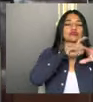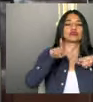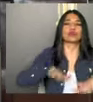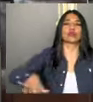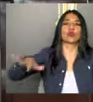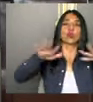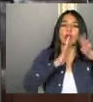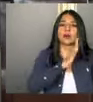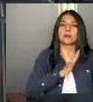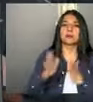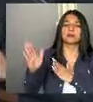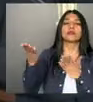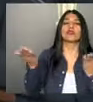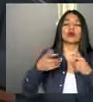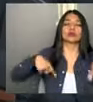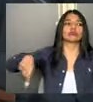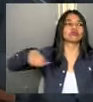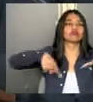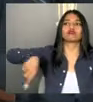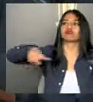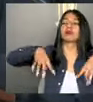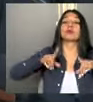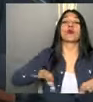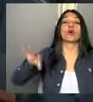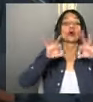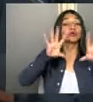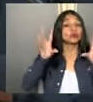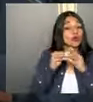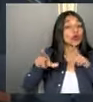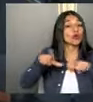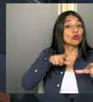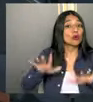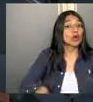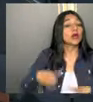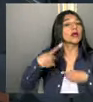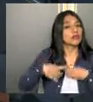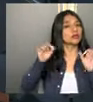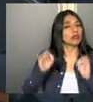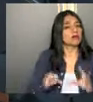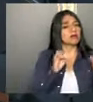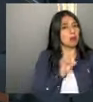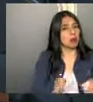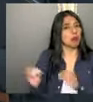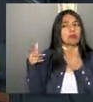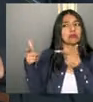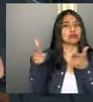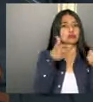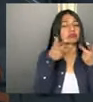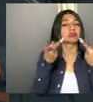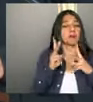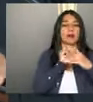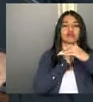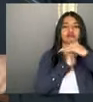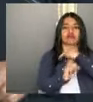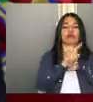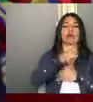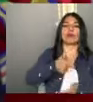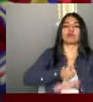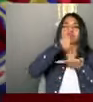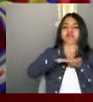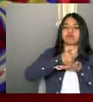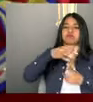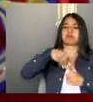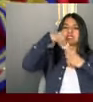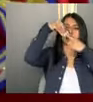atender el servicio a todos los lugares de la ciudad y además reordenar para que el metro sea el eje principal